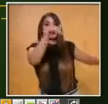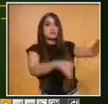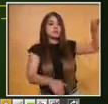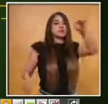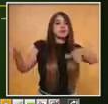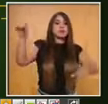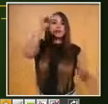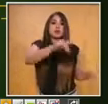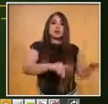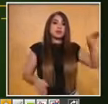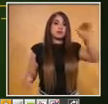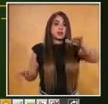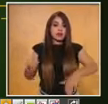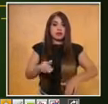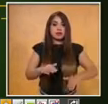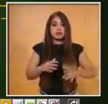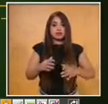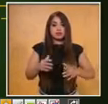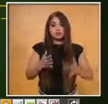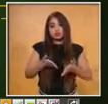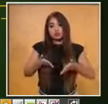como pista es a...